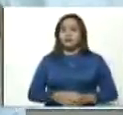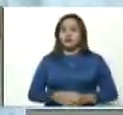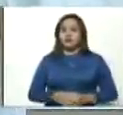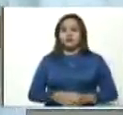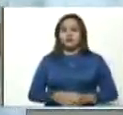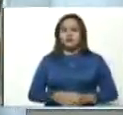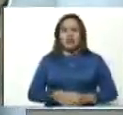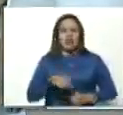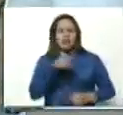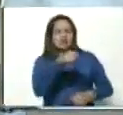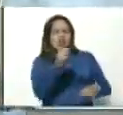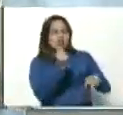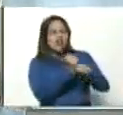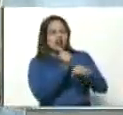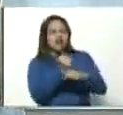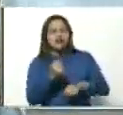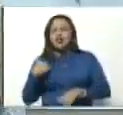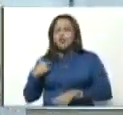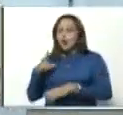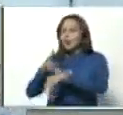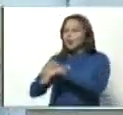¿Qué función es esto? Odontólogo.